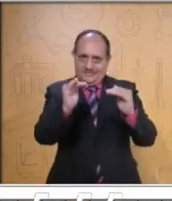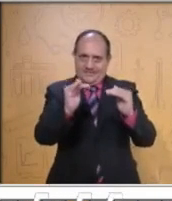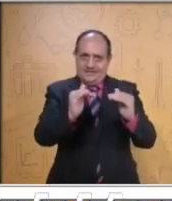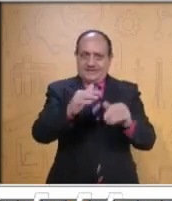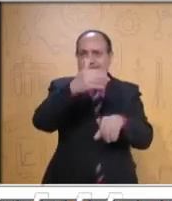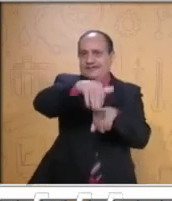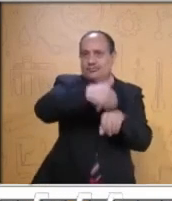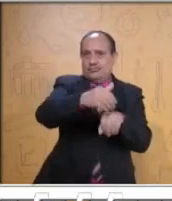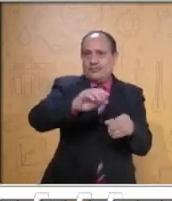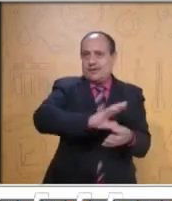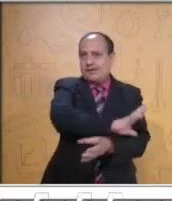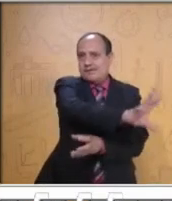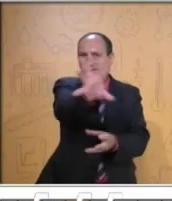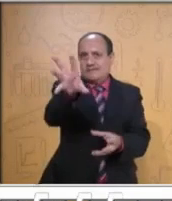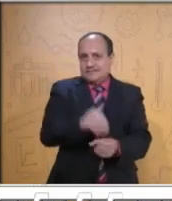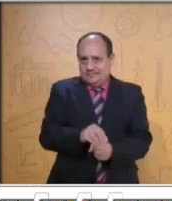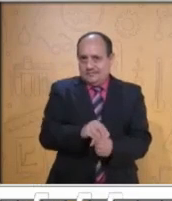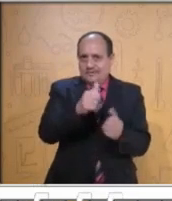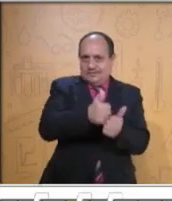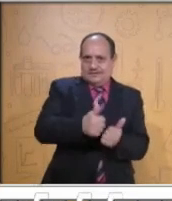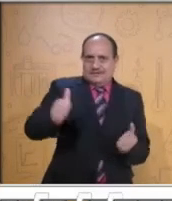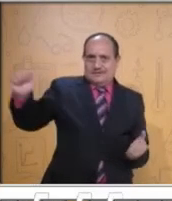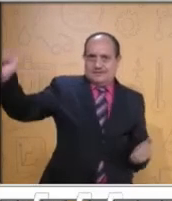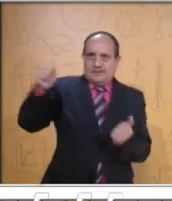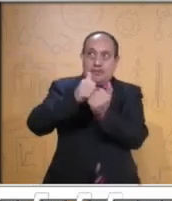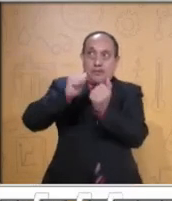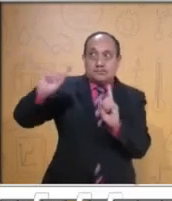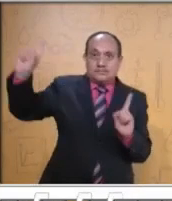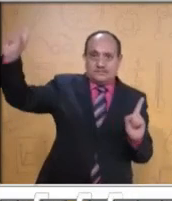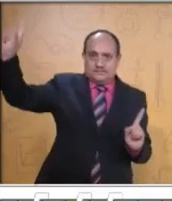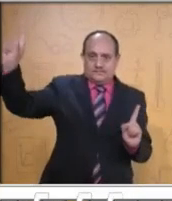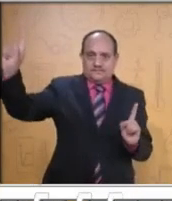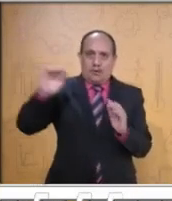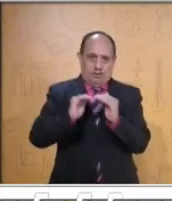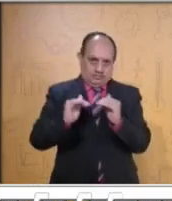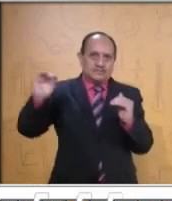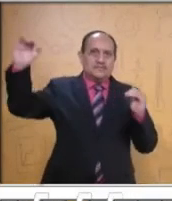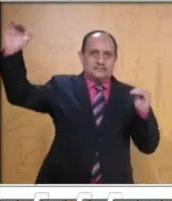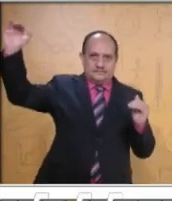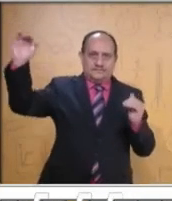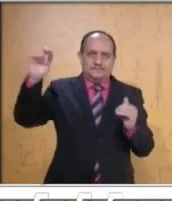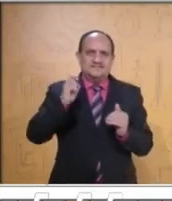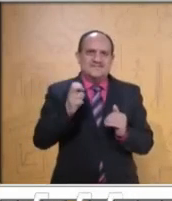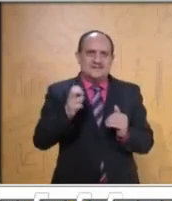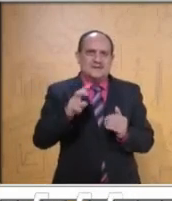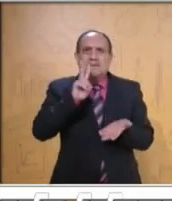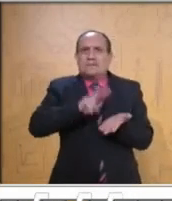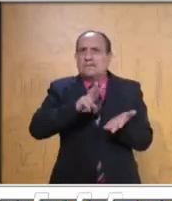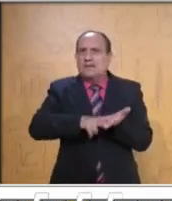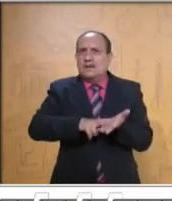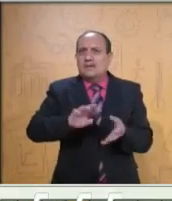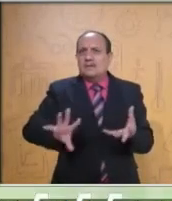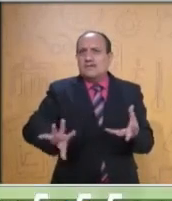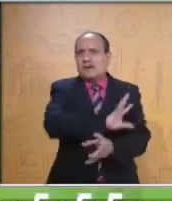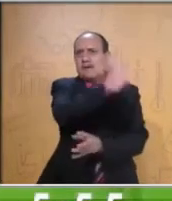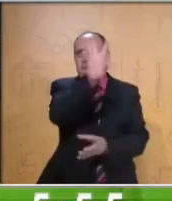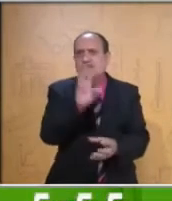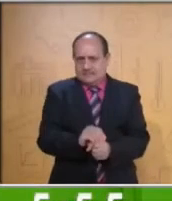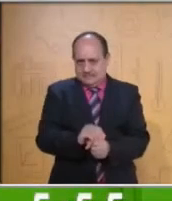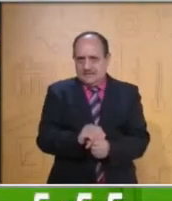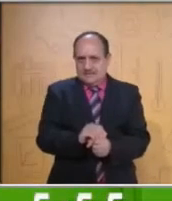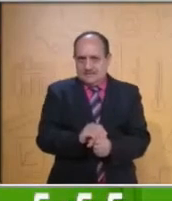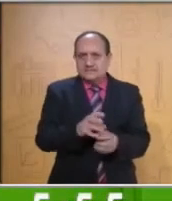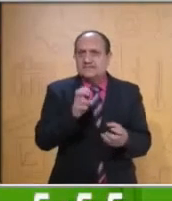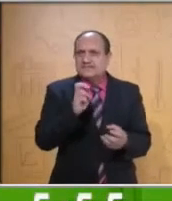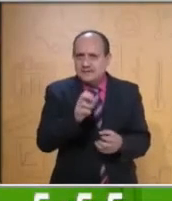valores absolutos de lo que se desvía cada valor al respecto a la media aritmética. ¿Qué es el valor absoluto? El valor absoluto